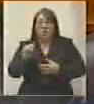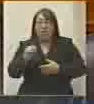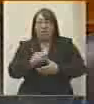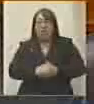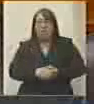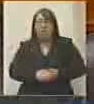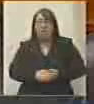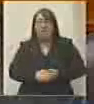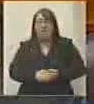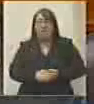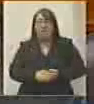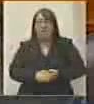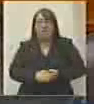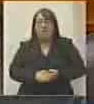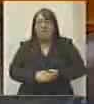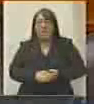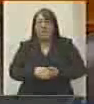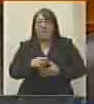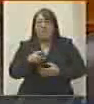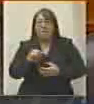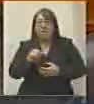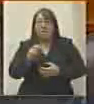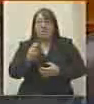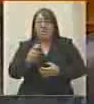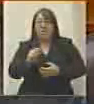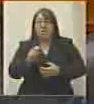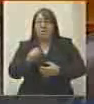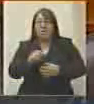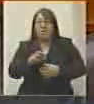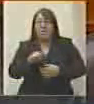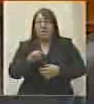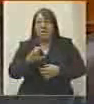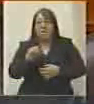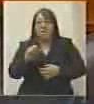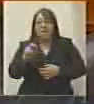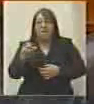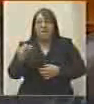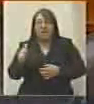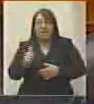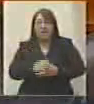Chalaco, EMP, PE-3N, Pacaypampa,